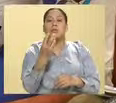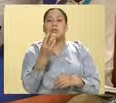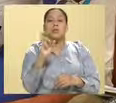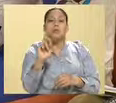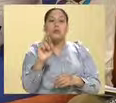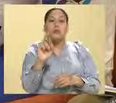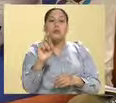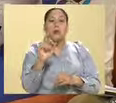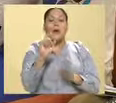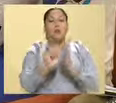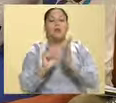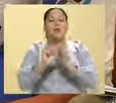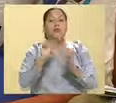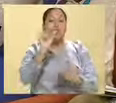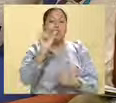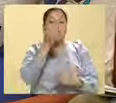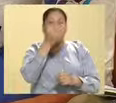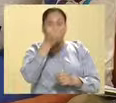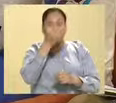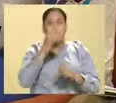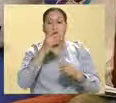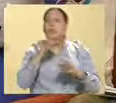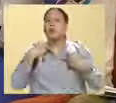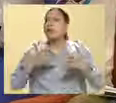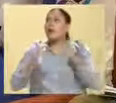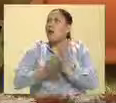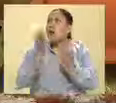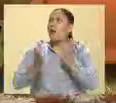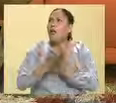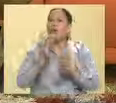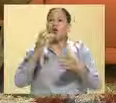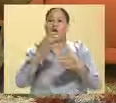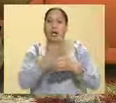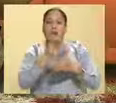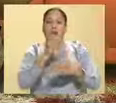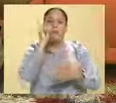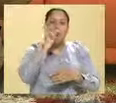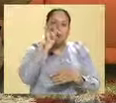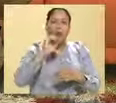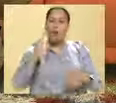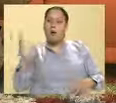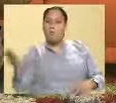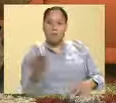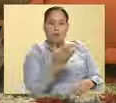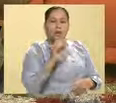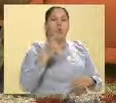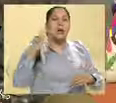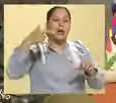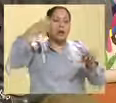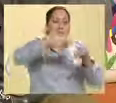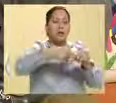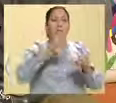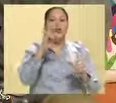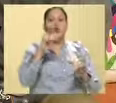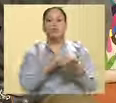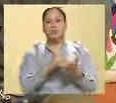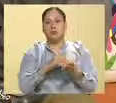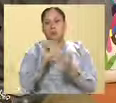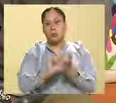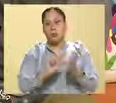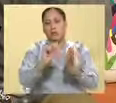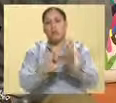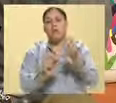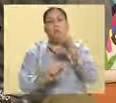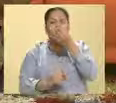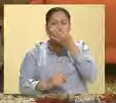2,330 pesos mensuales. Un albañil, un cantinero, un mesero, un despachador de gasolina, 2,000 pesos mensuales.